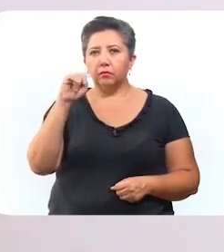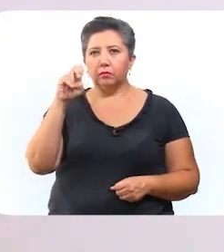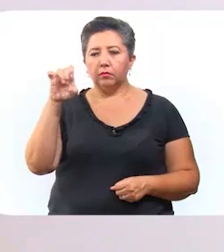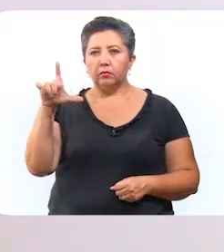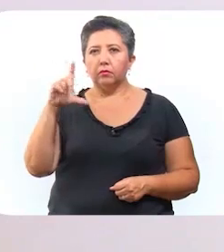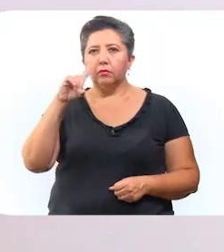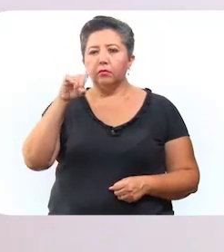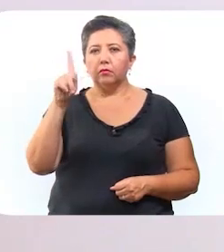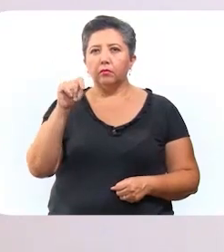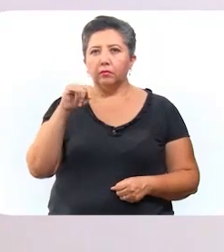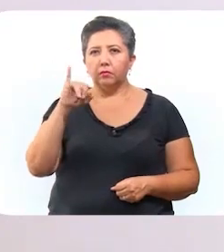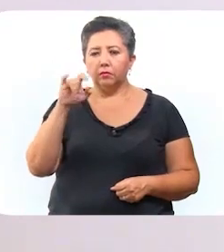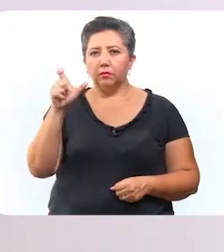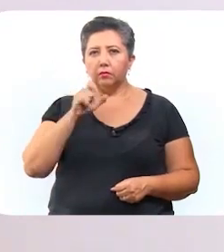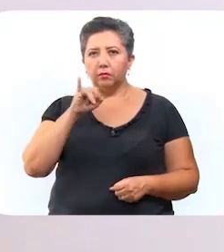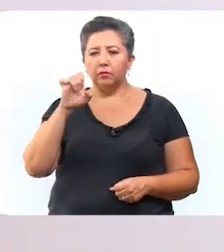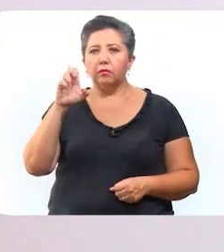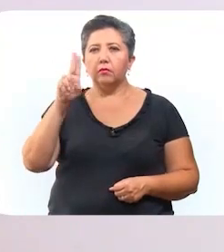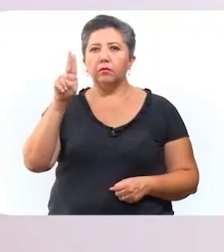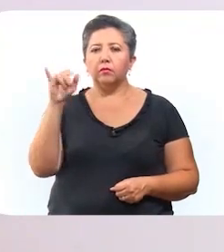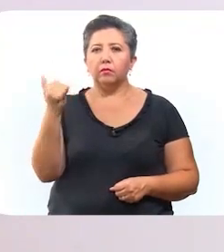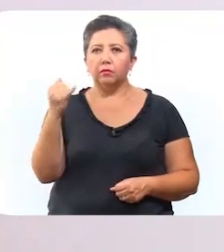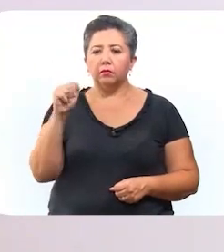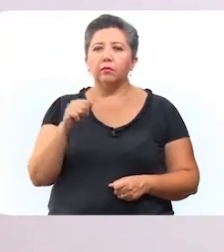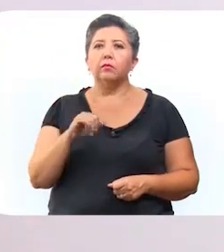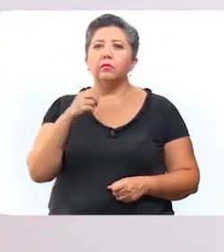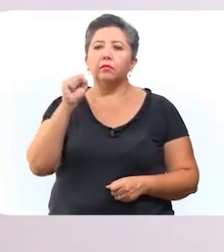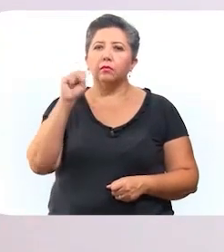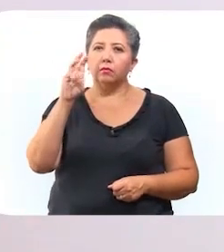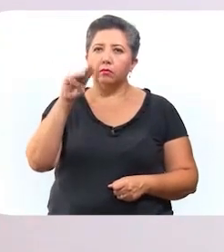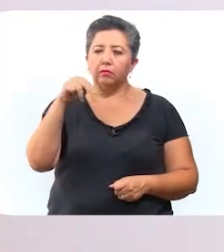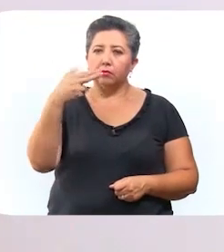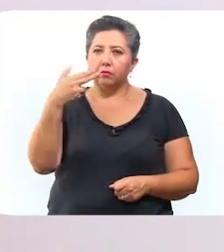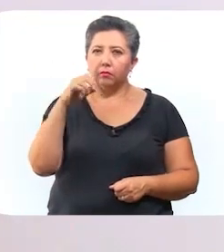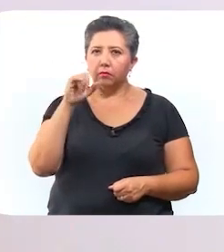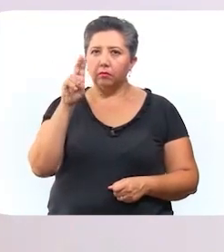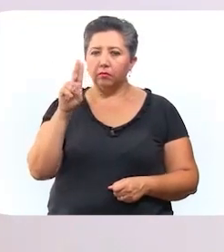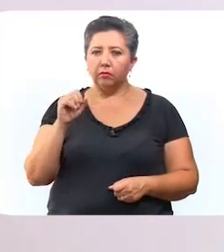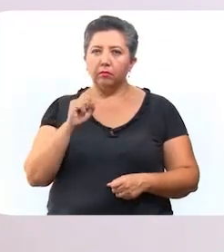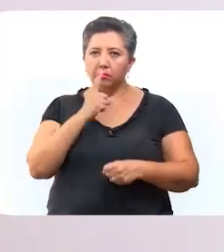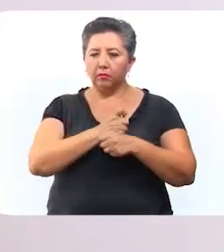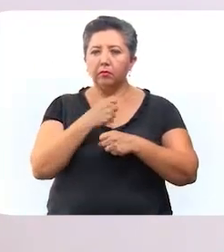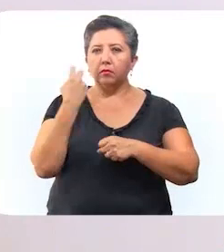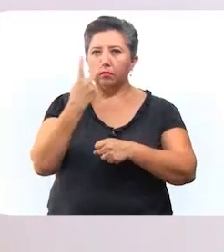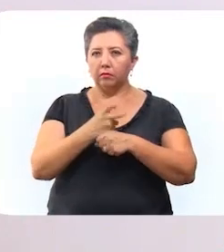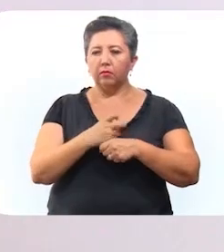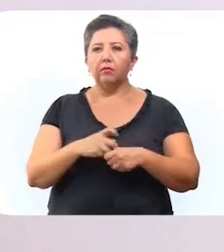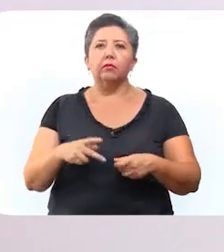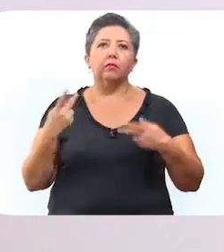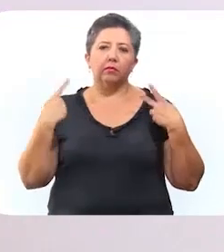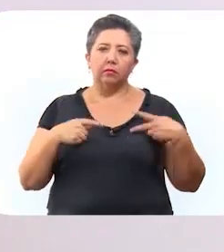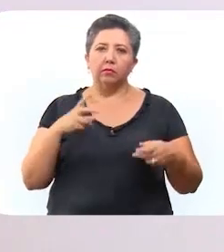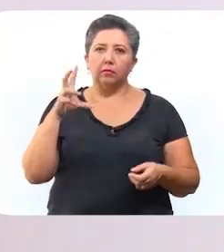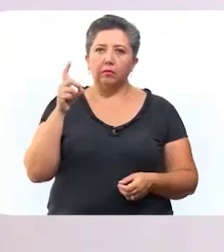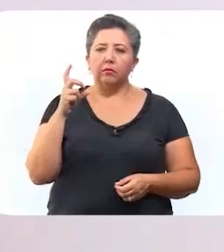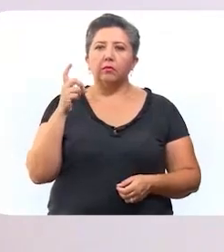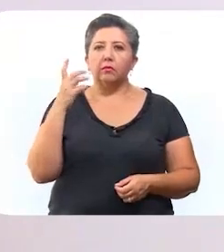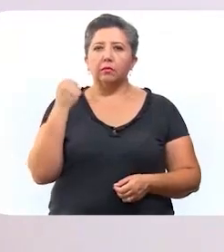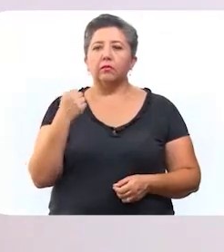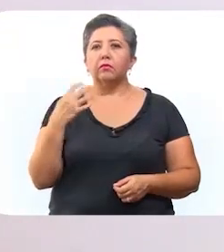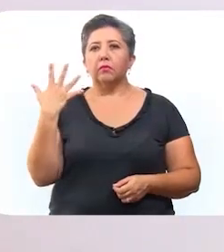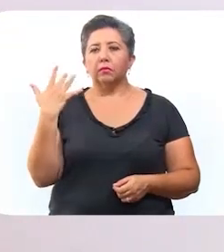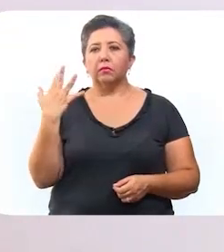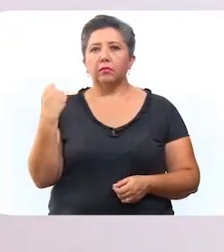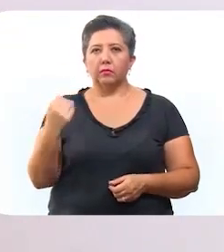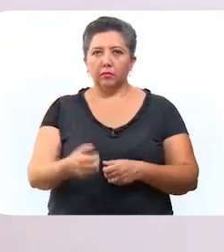Chocholá, Tatsiu, Ixil y Guayma. Tanto en Samajil y en Ucú se aplicarán primeras y segundas dosis para personas de 30 a 39 y